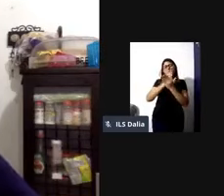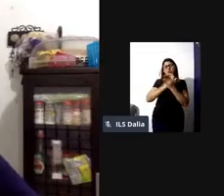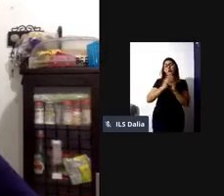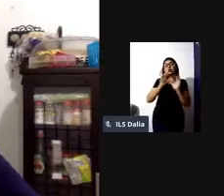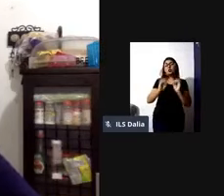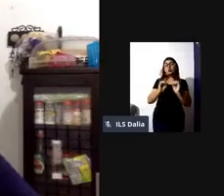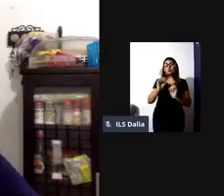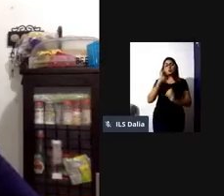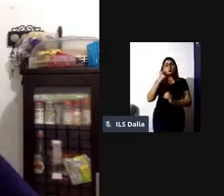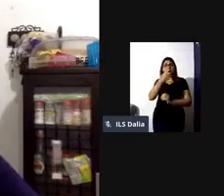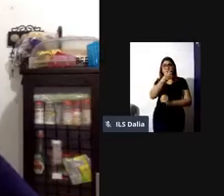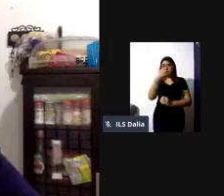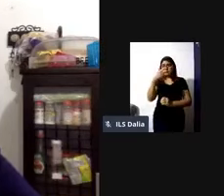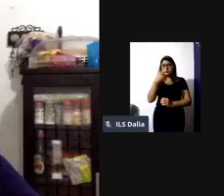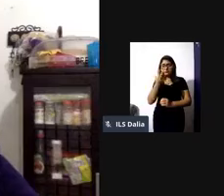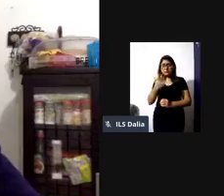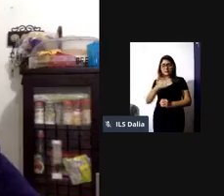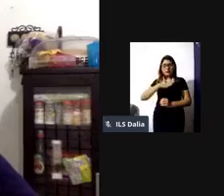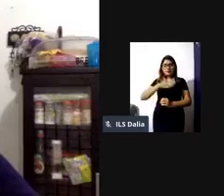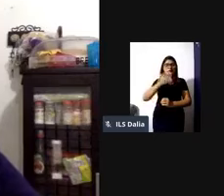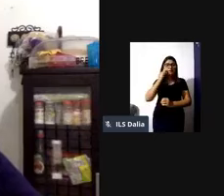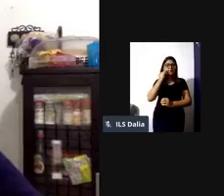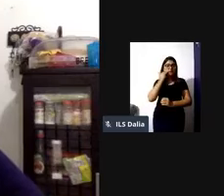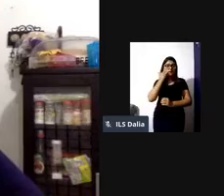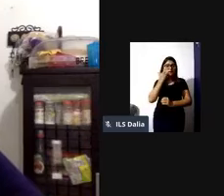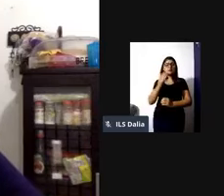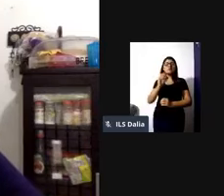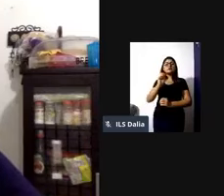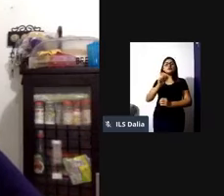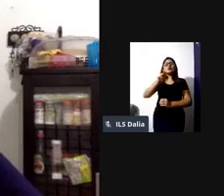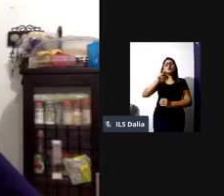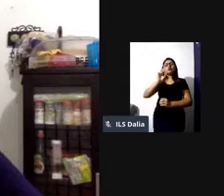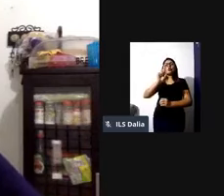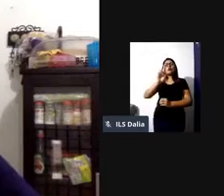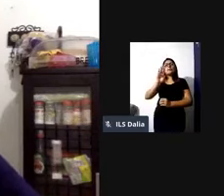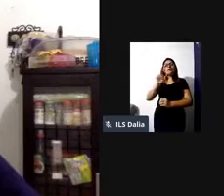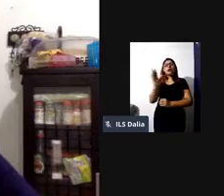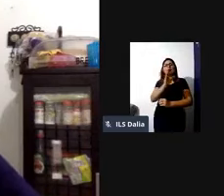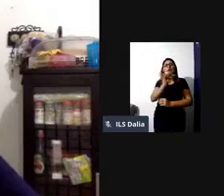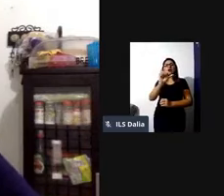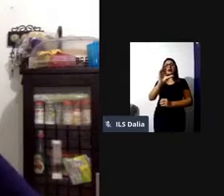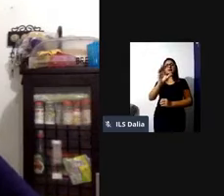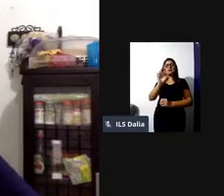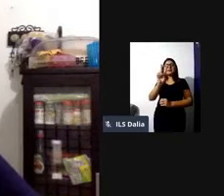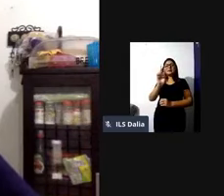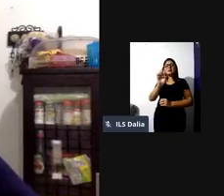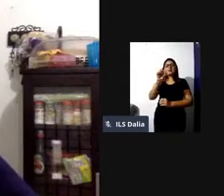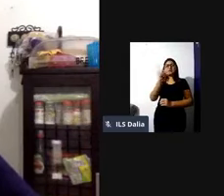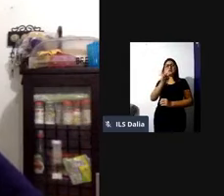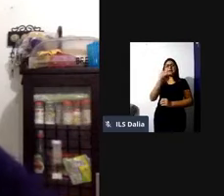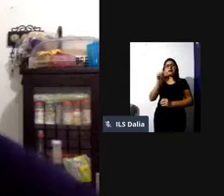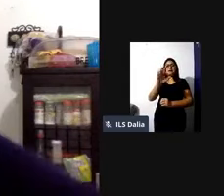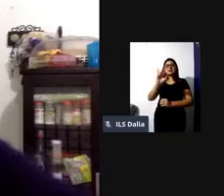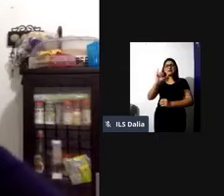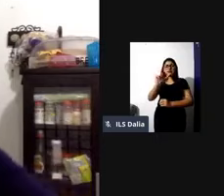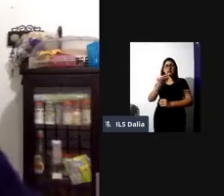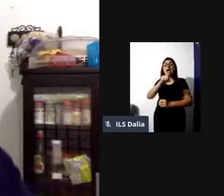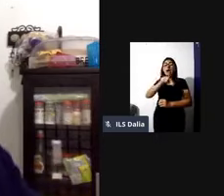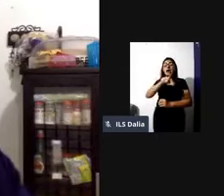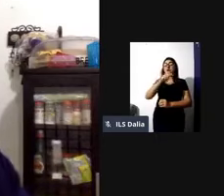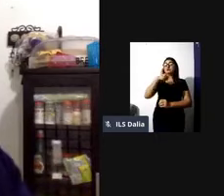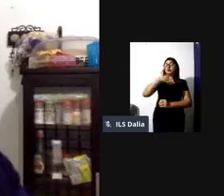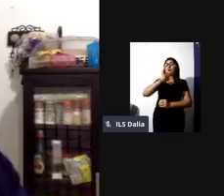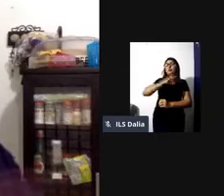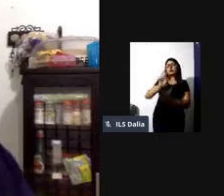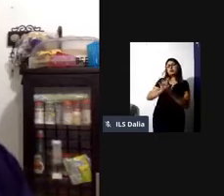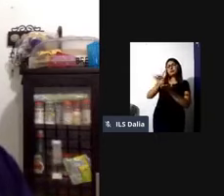mi Facebook, que es Norma Aceves García, pues también ahí se las podemos compartir con muchísimo gusto, porque sí, lo cierto